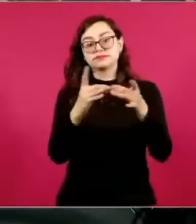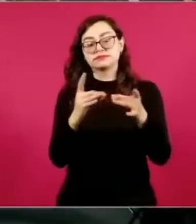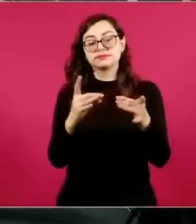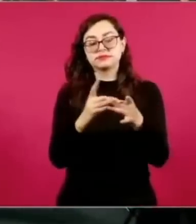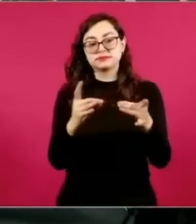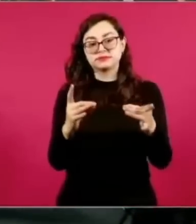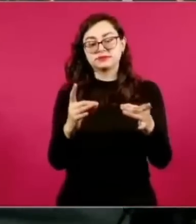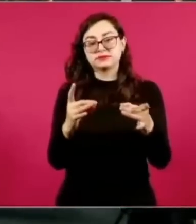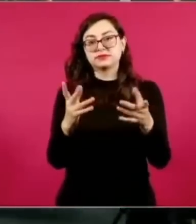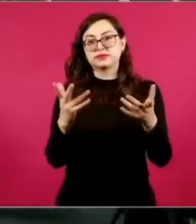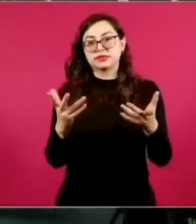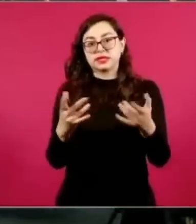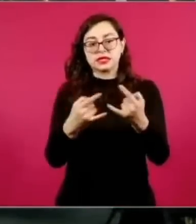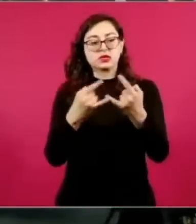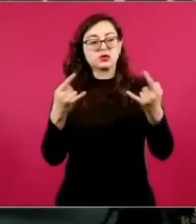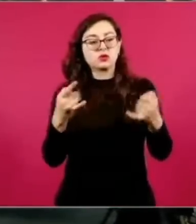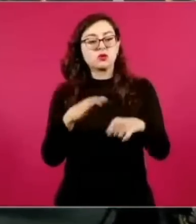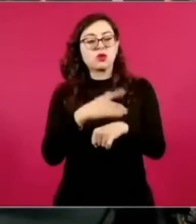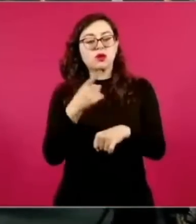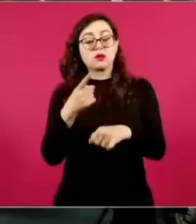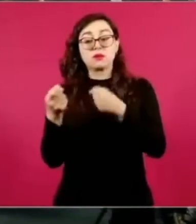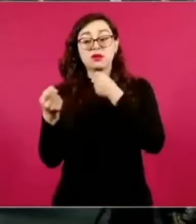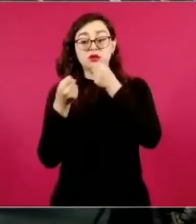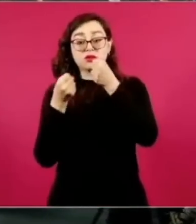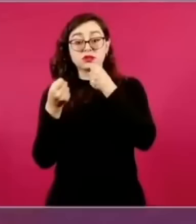siempre, el